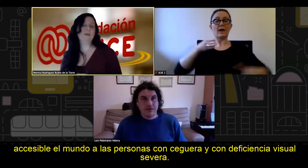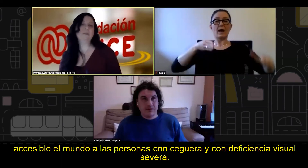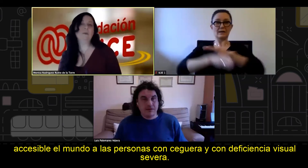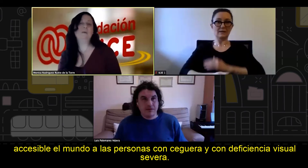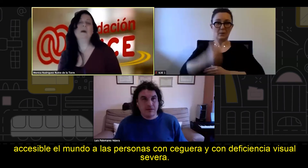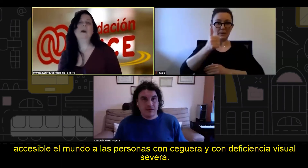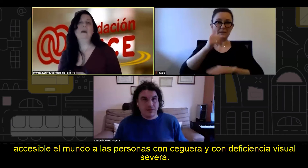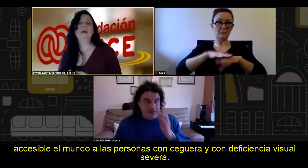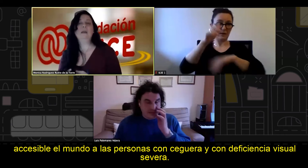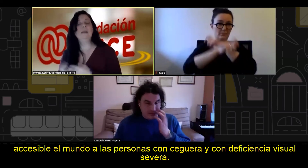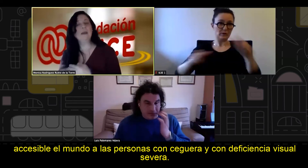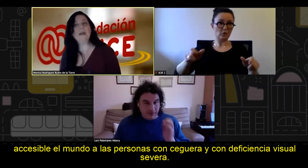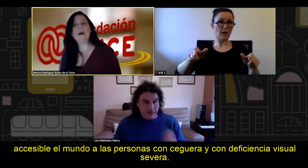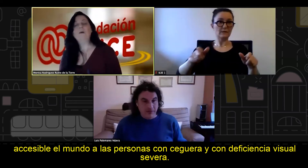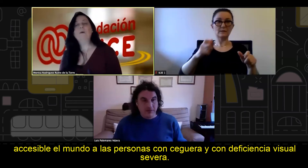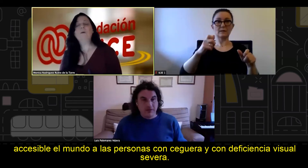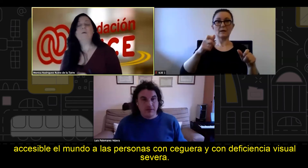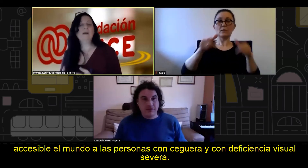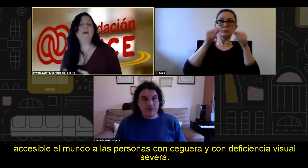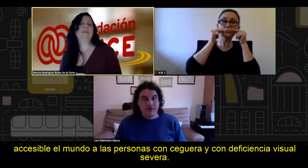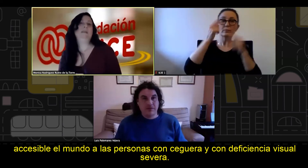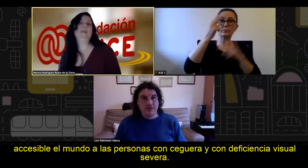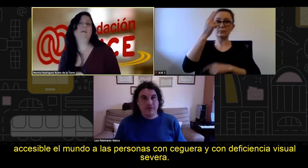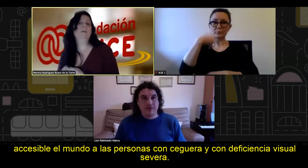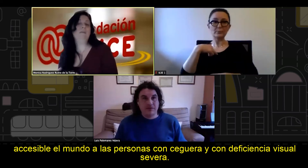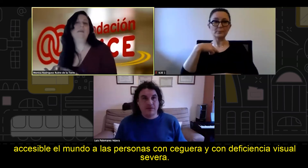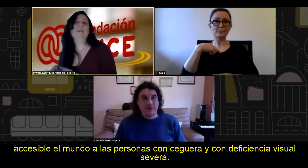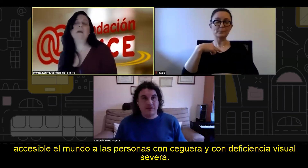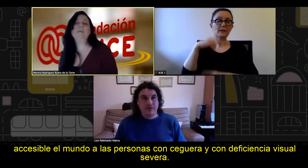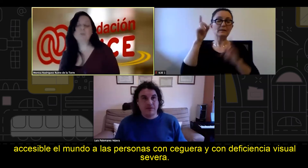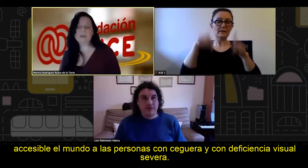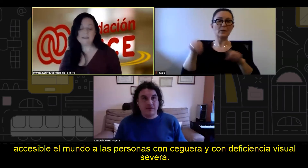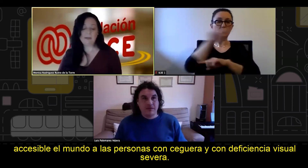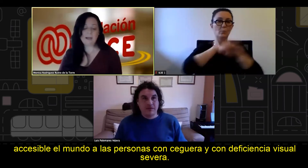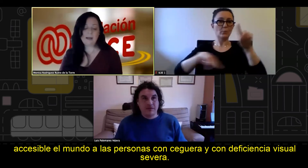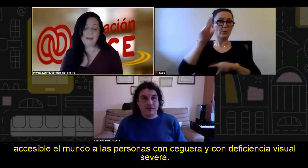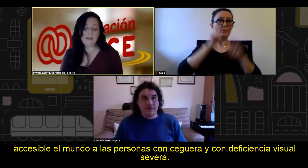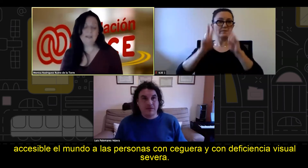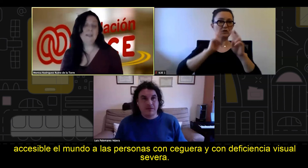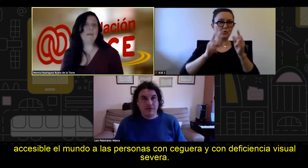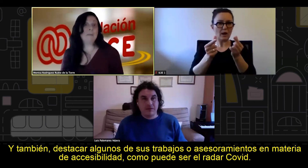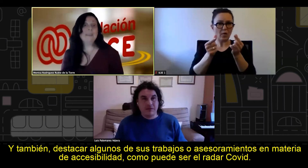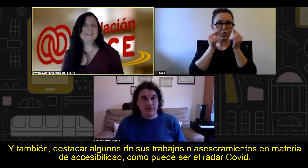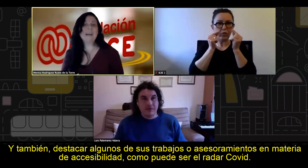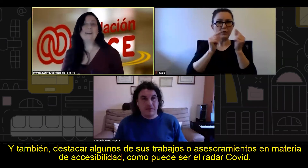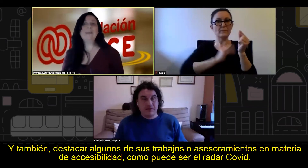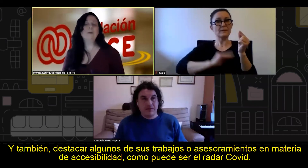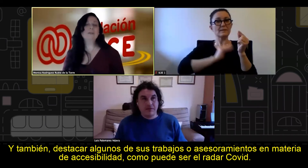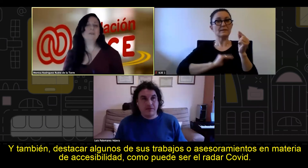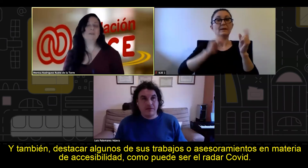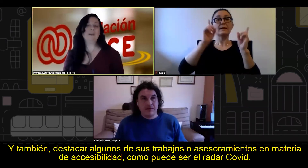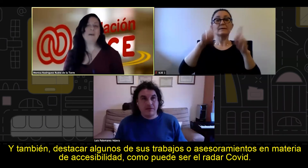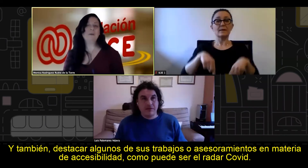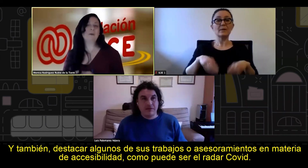personas con ceguera o ciegas y con deficiencia visual severa, y también destacar algunos de